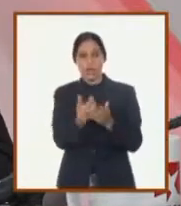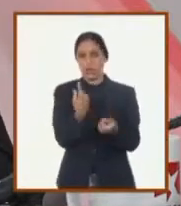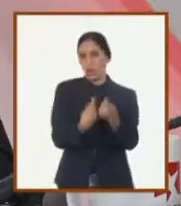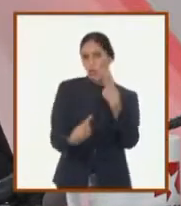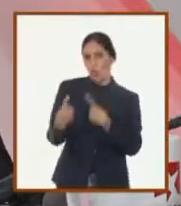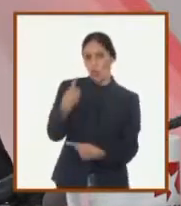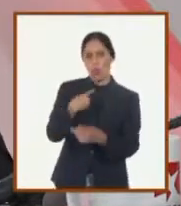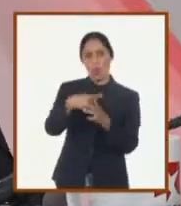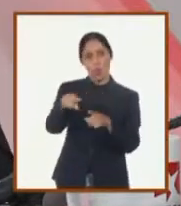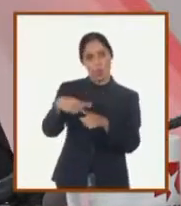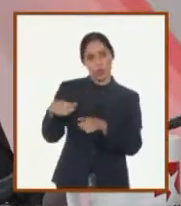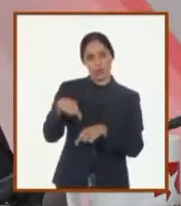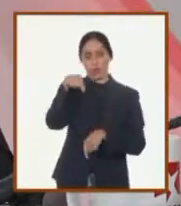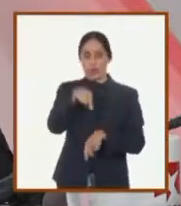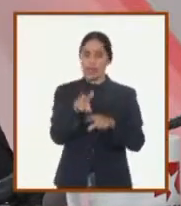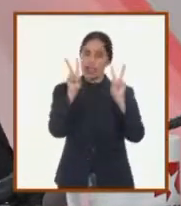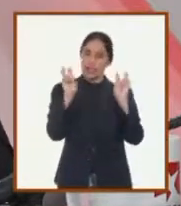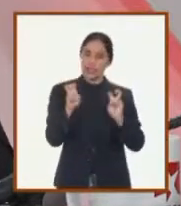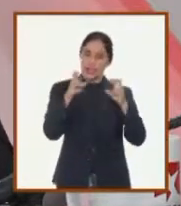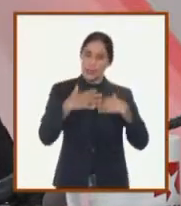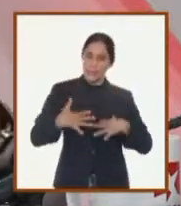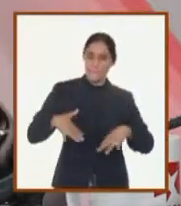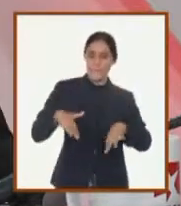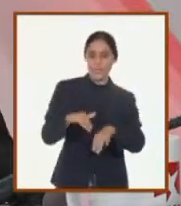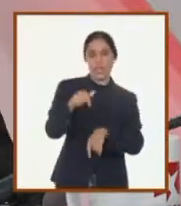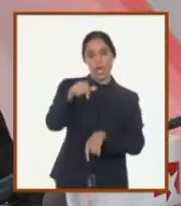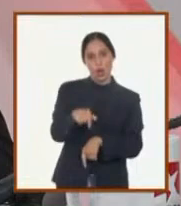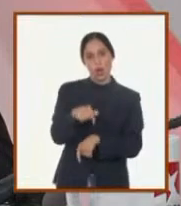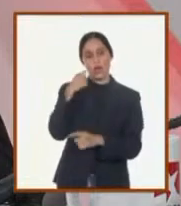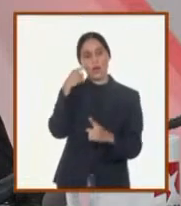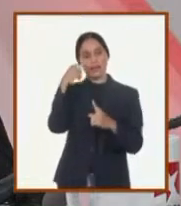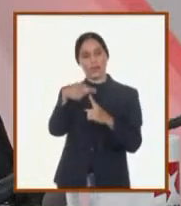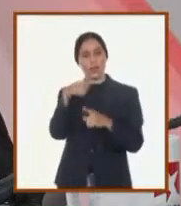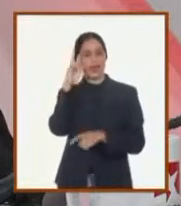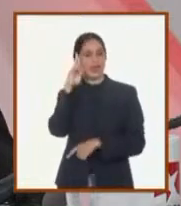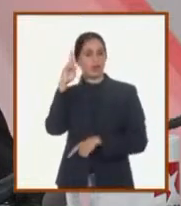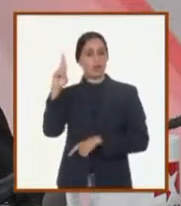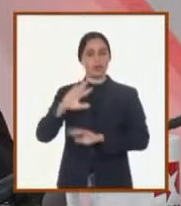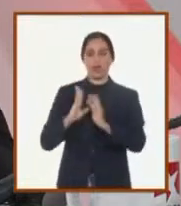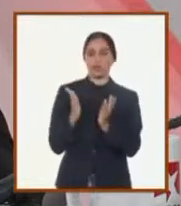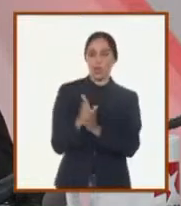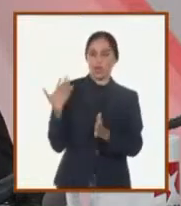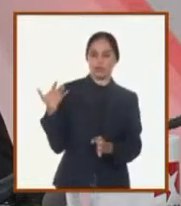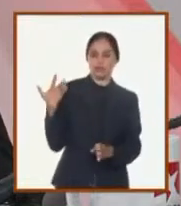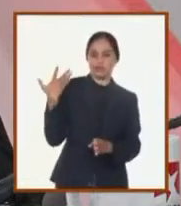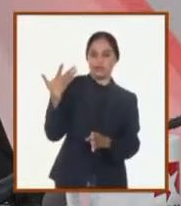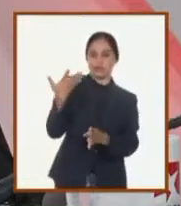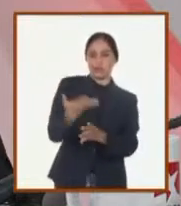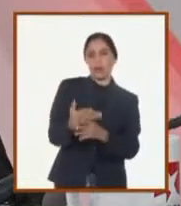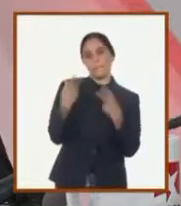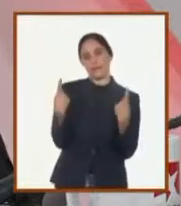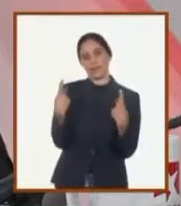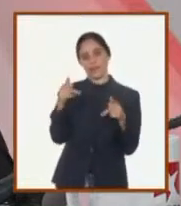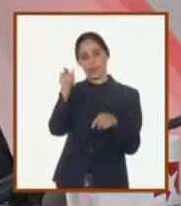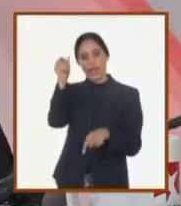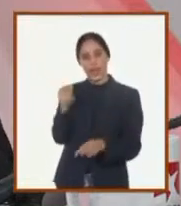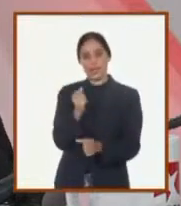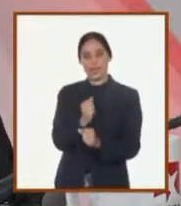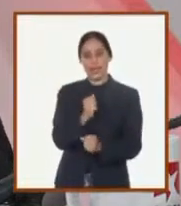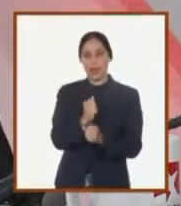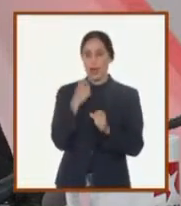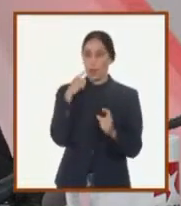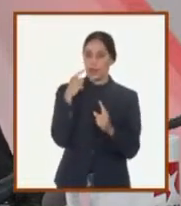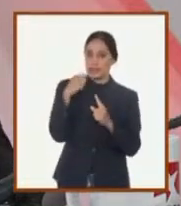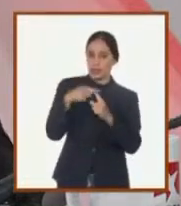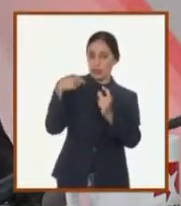esta tarde en nuestra mesa redonda como un homenaje a todas las generaciones que han hecho posible el trabajo denodado de